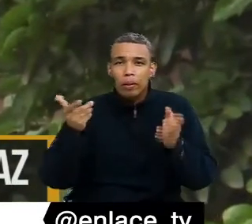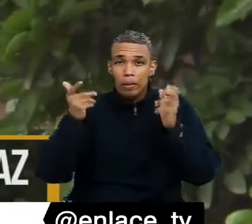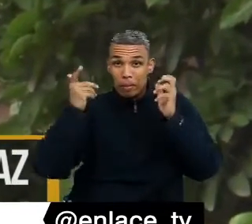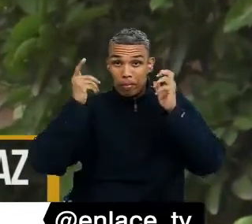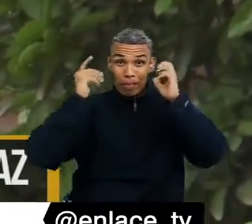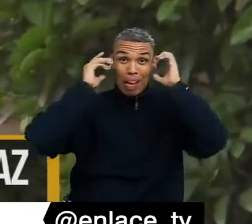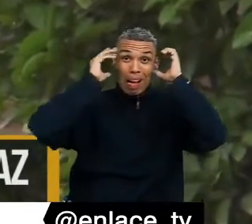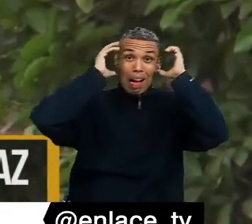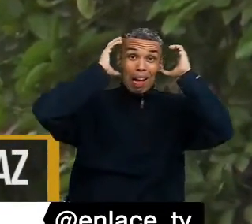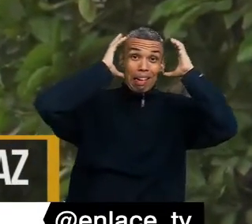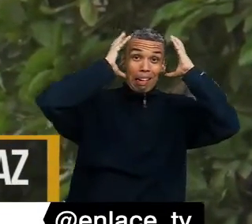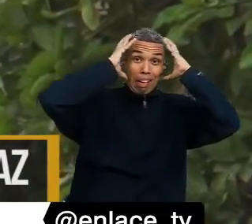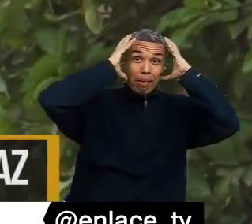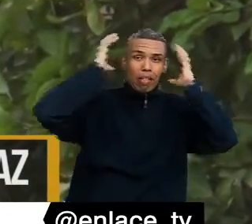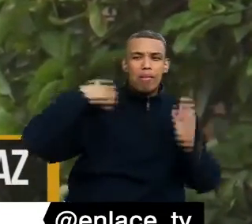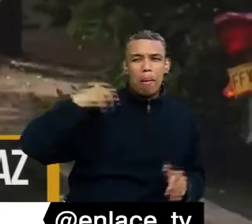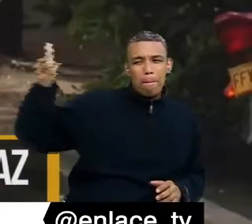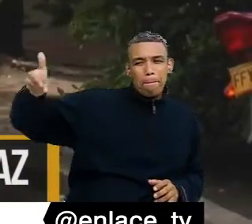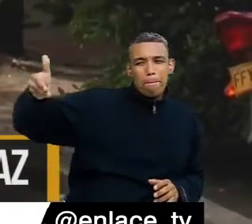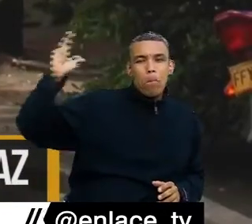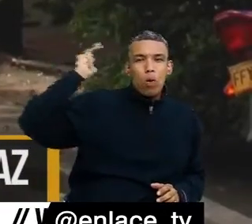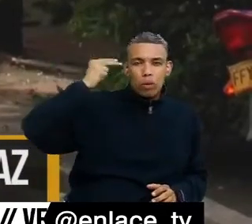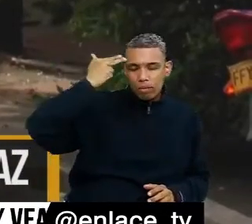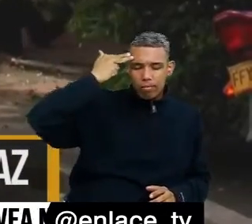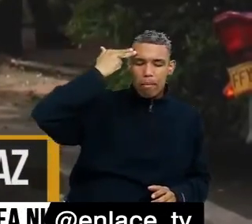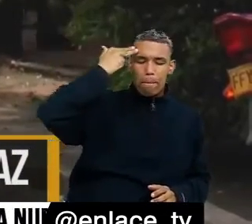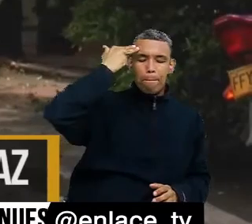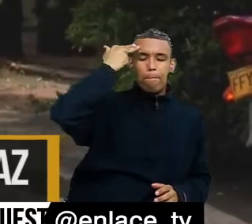la cabeza. Al hacer